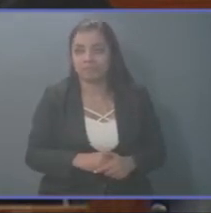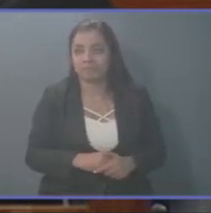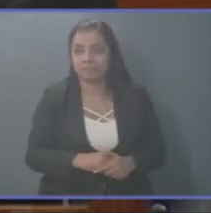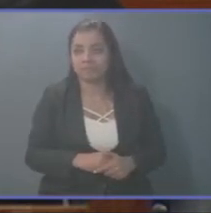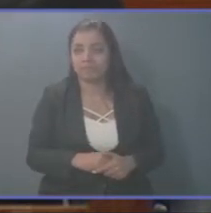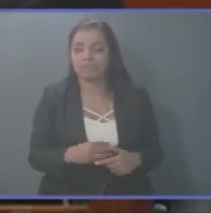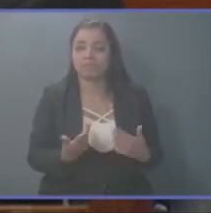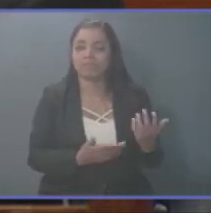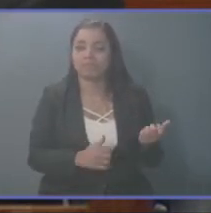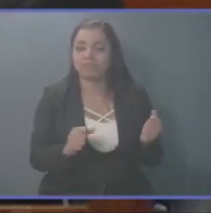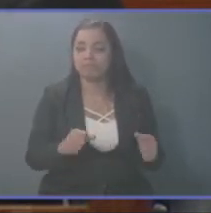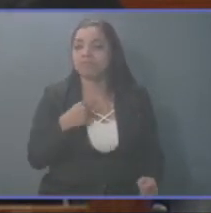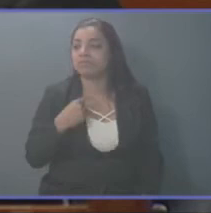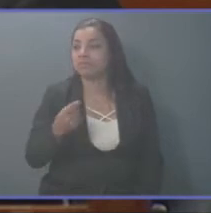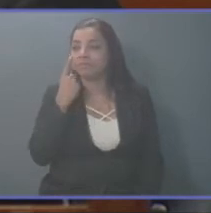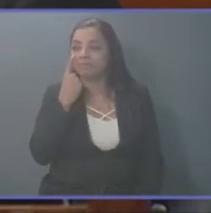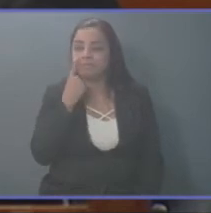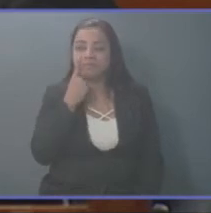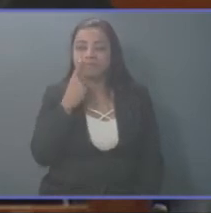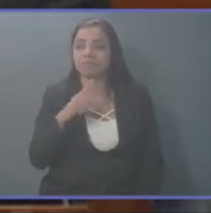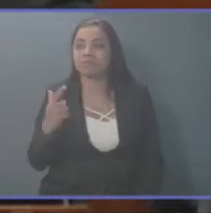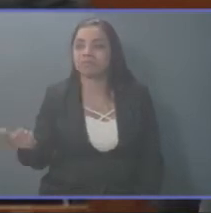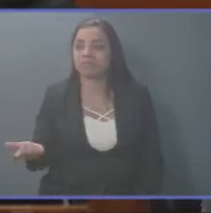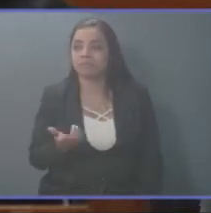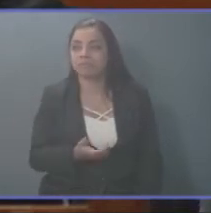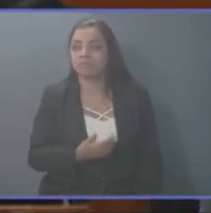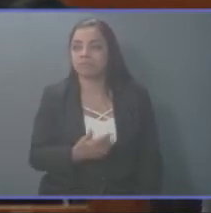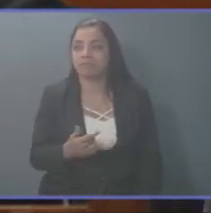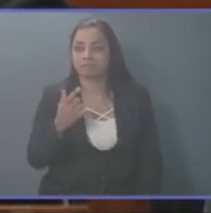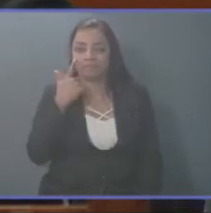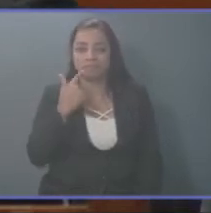hay que tener mucho cuidado,